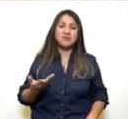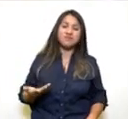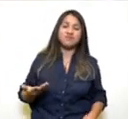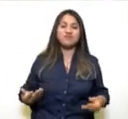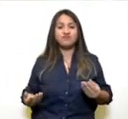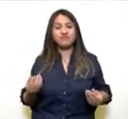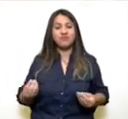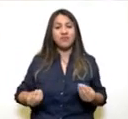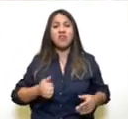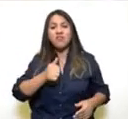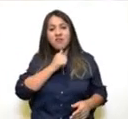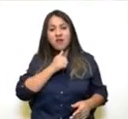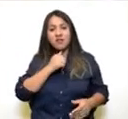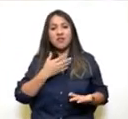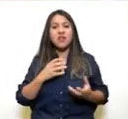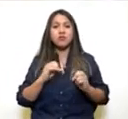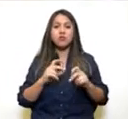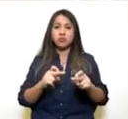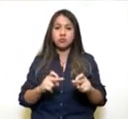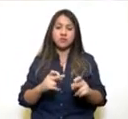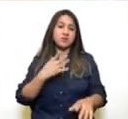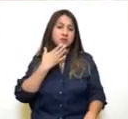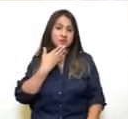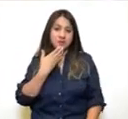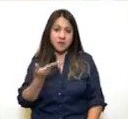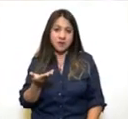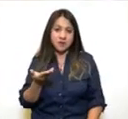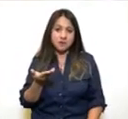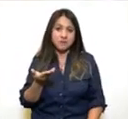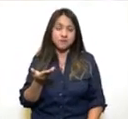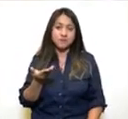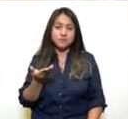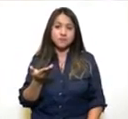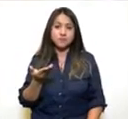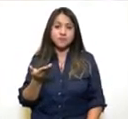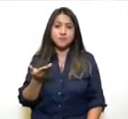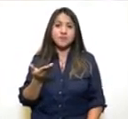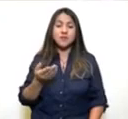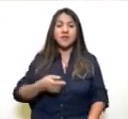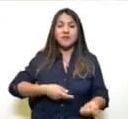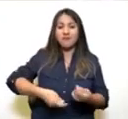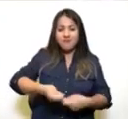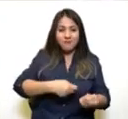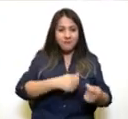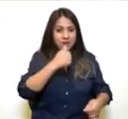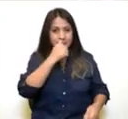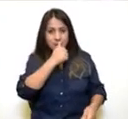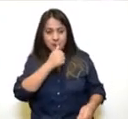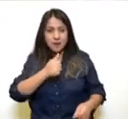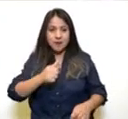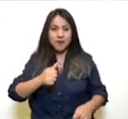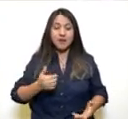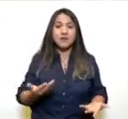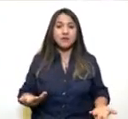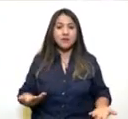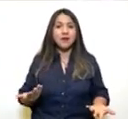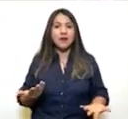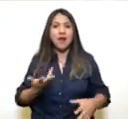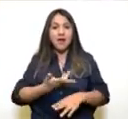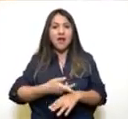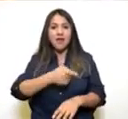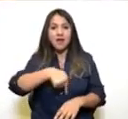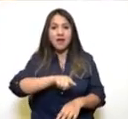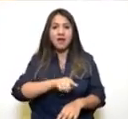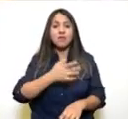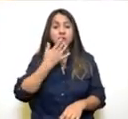falta de oportunidades también el narcotráfico ha penetrado porque existe